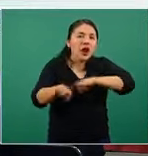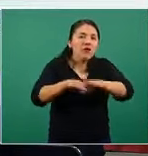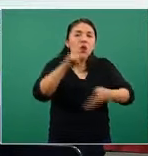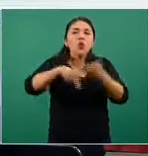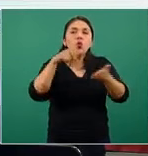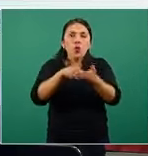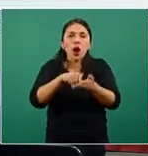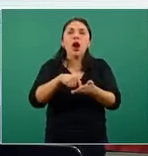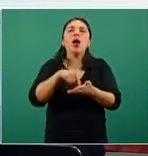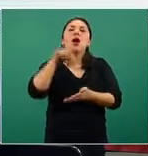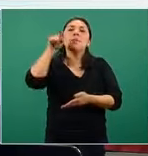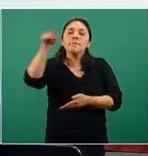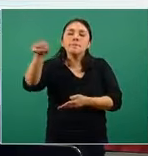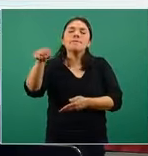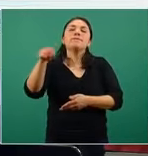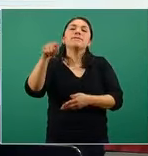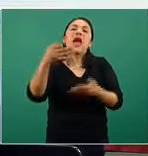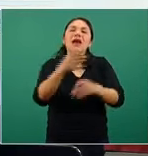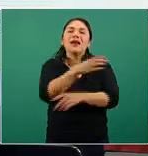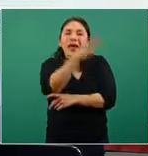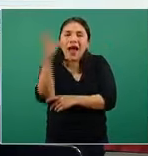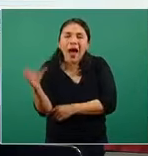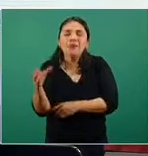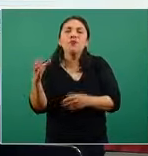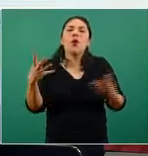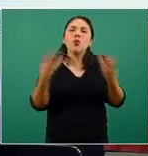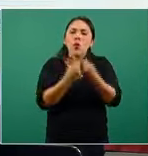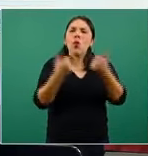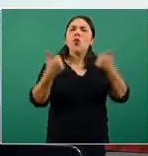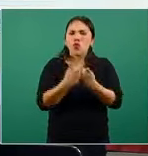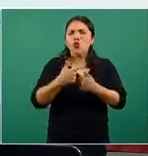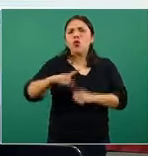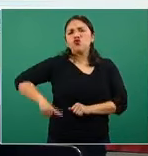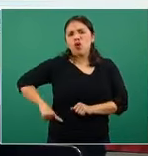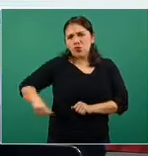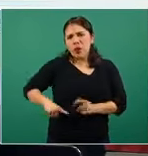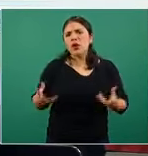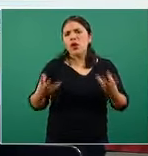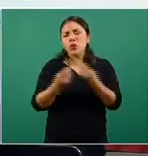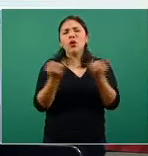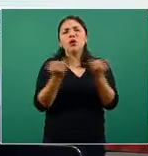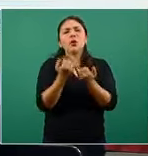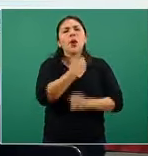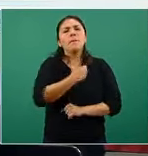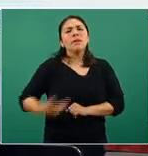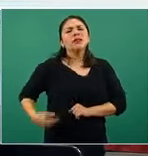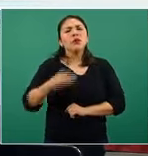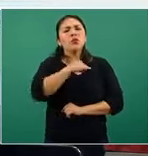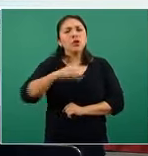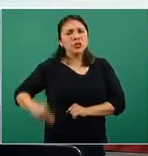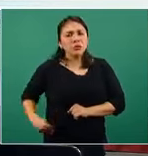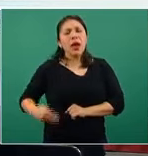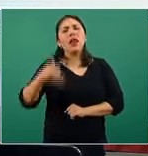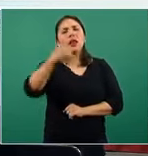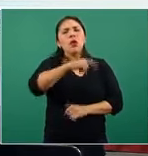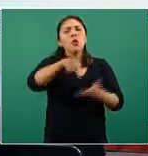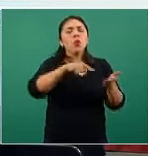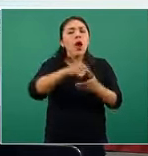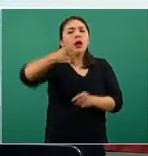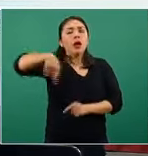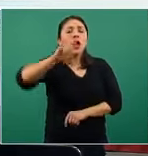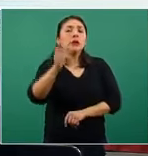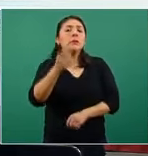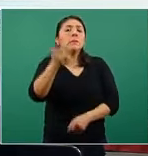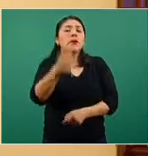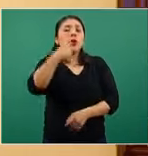campo, obviamente de la mano de las entidades federativas y muy importante también de los presidentes municipales de estos municipios que fueron